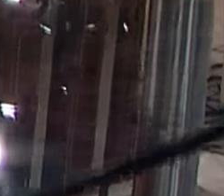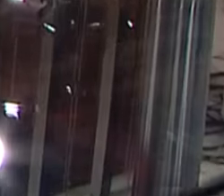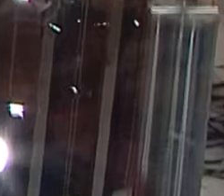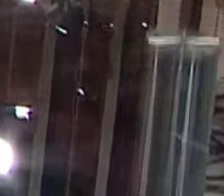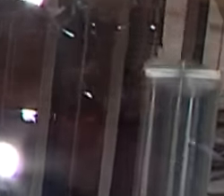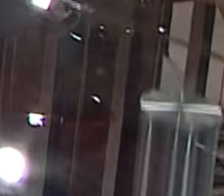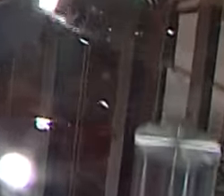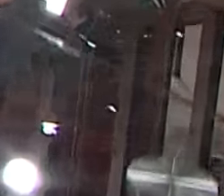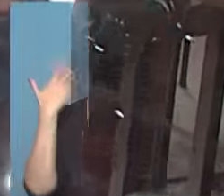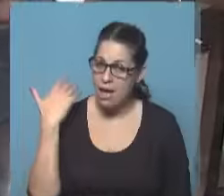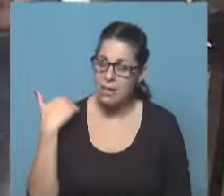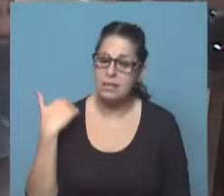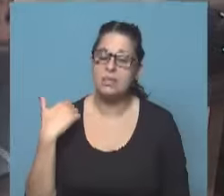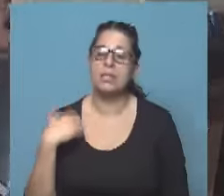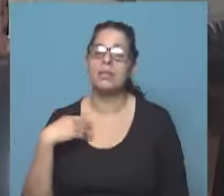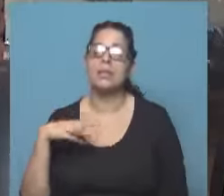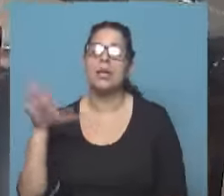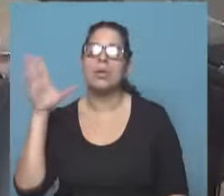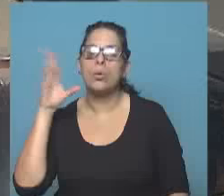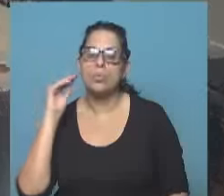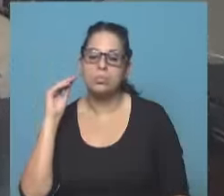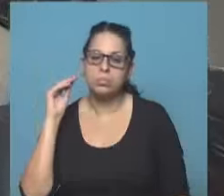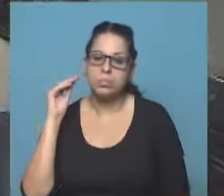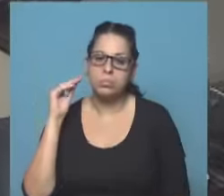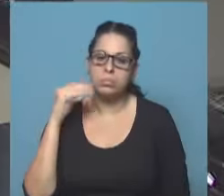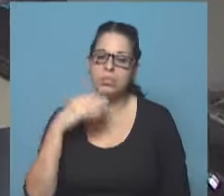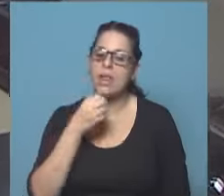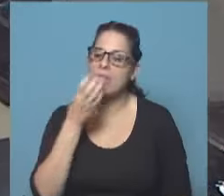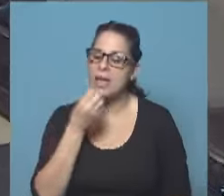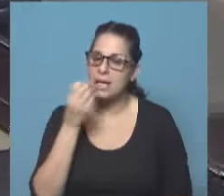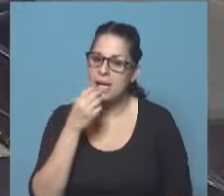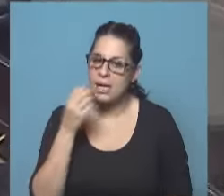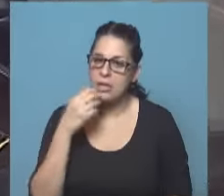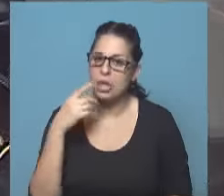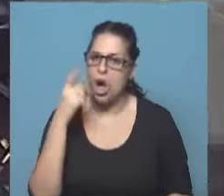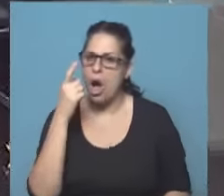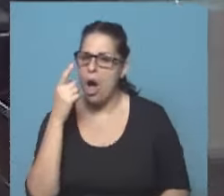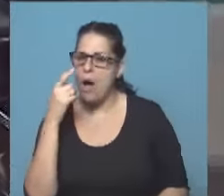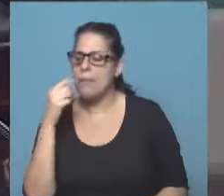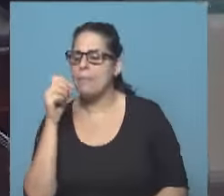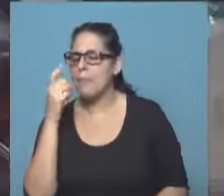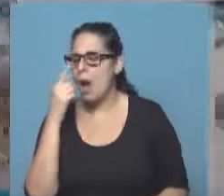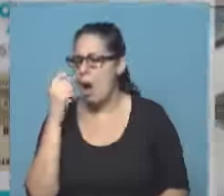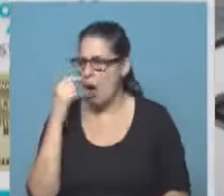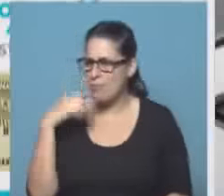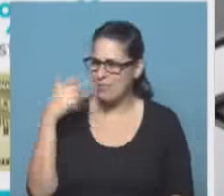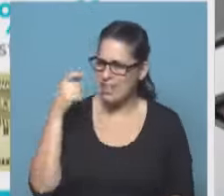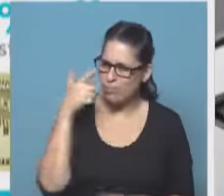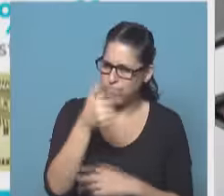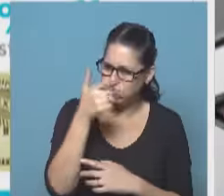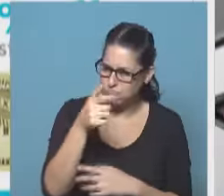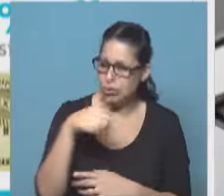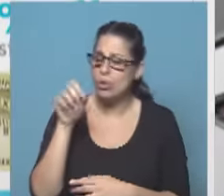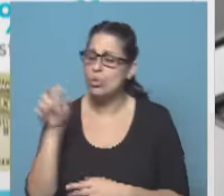En el día de ayer se habían escuchado las declaraciones del padre del tirador de Orlando diciendo que no era un tema